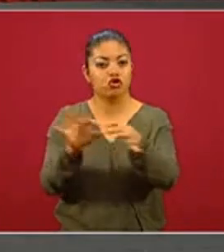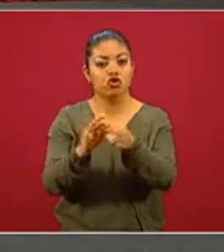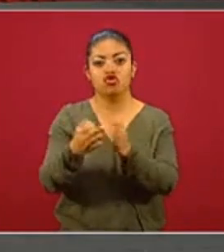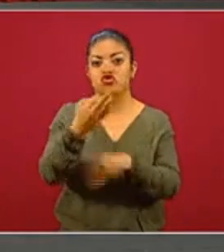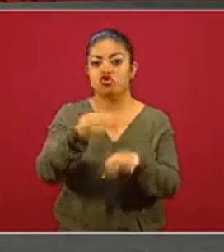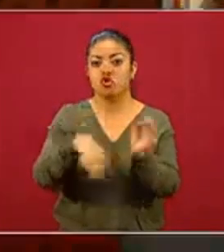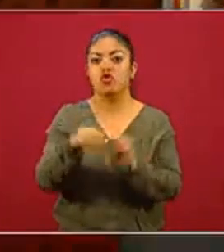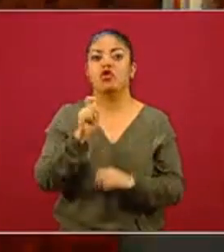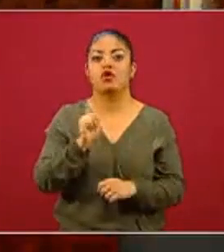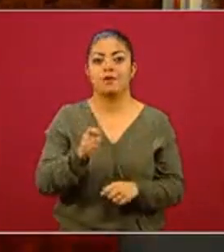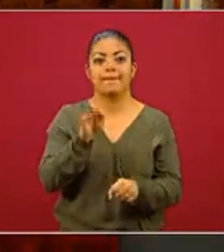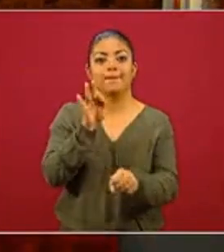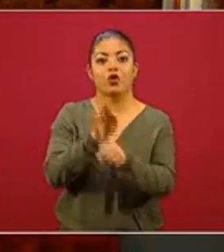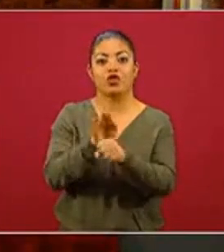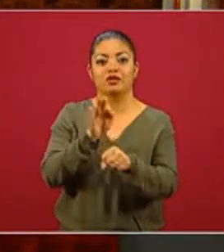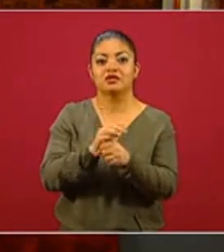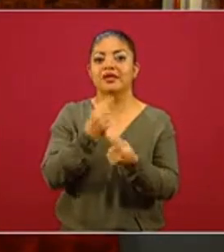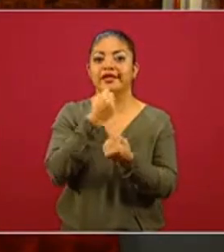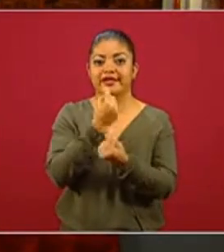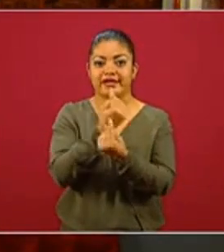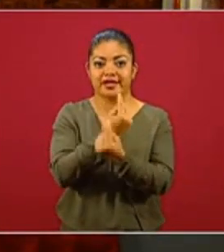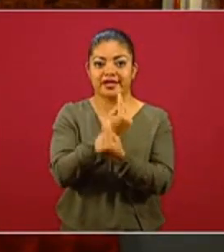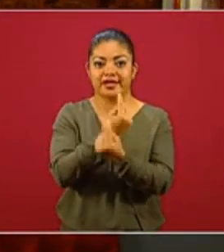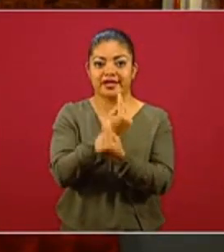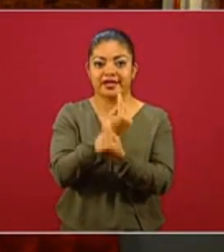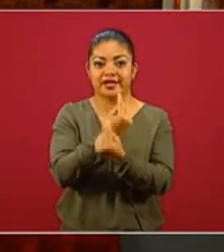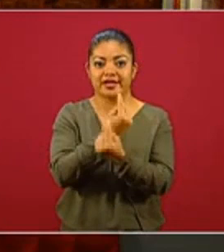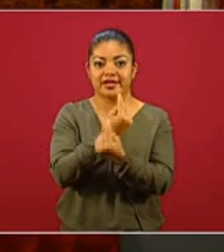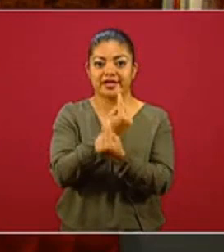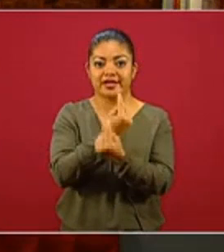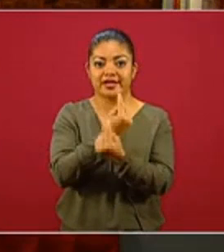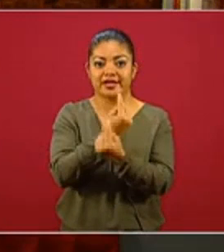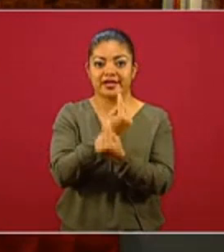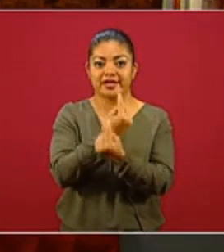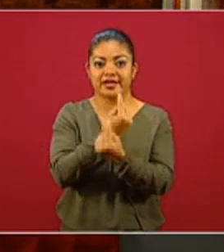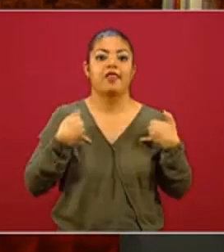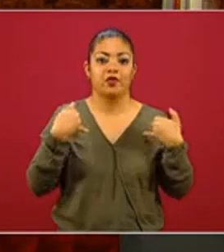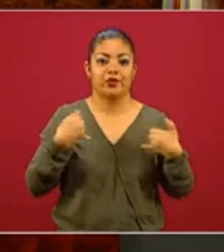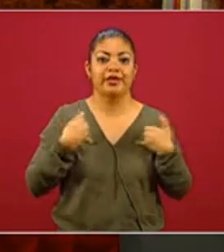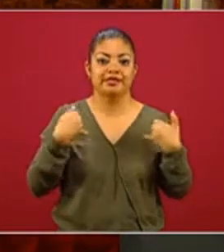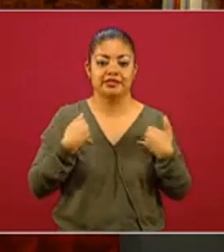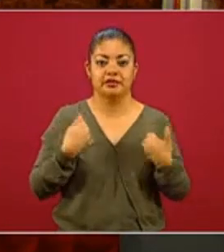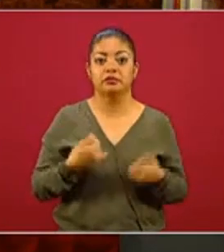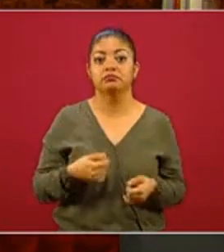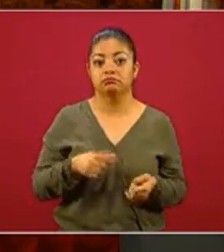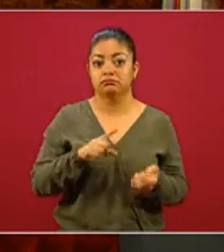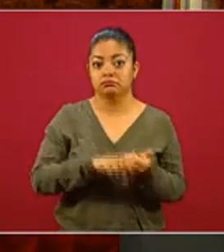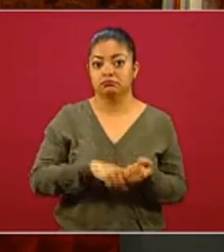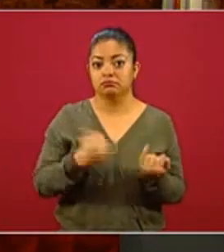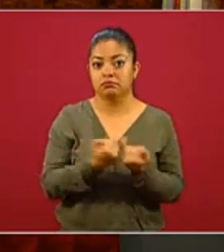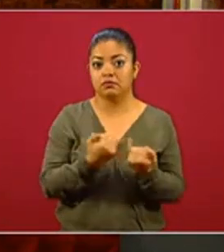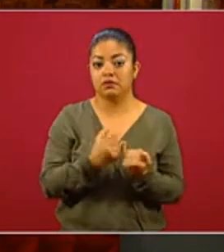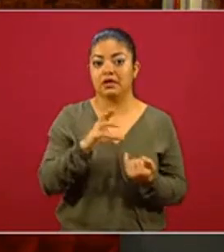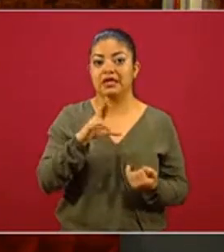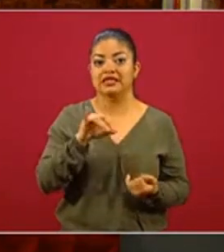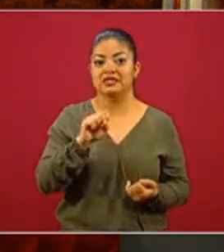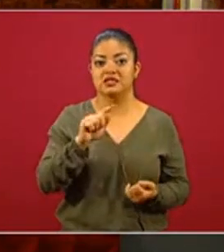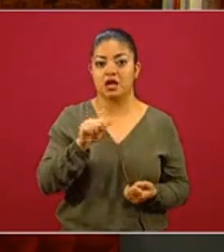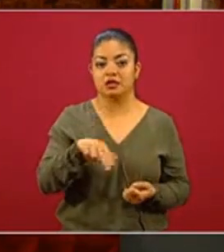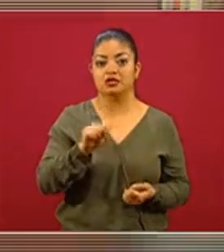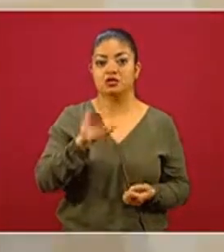materia de la protección de niños, niñas y adolescentes. Bienvenido, Ricardo. Está también Christian Skux, quien